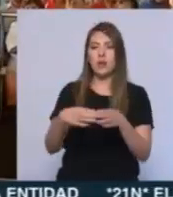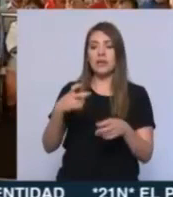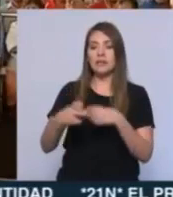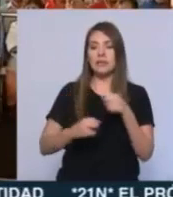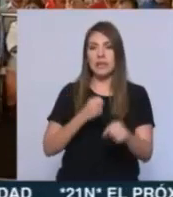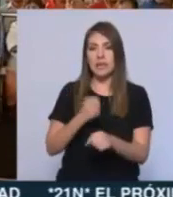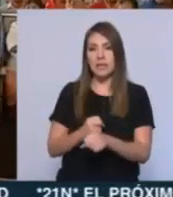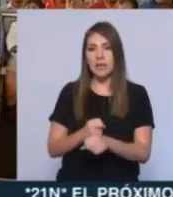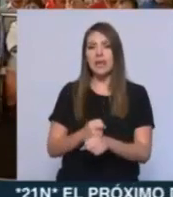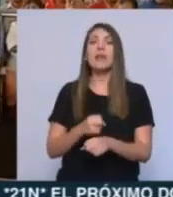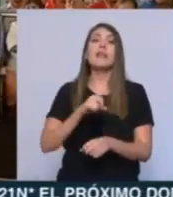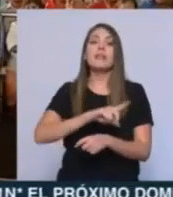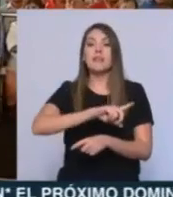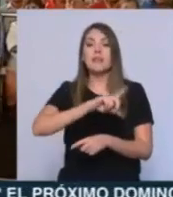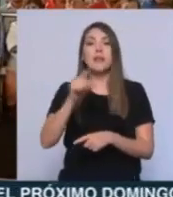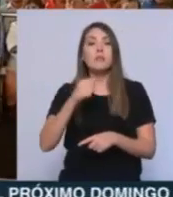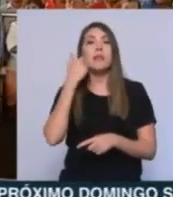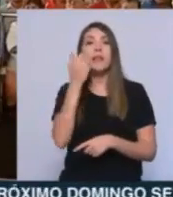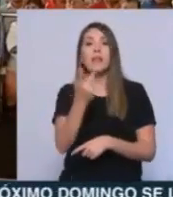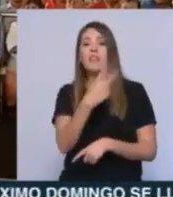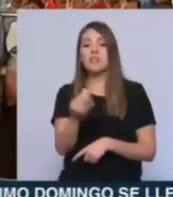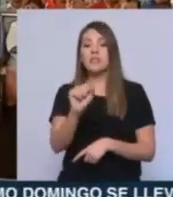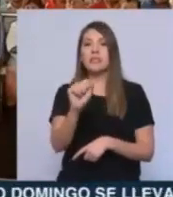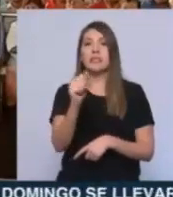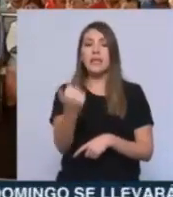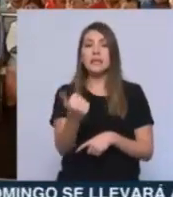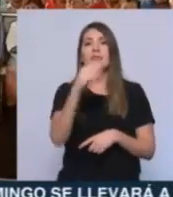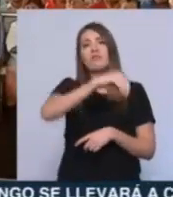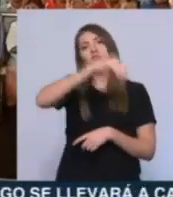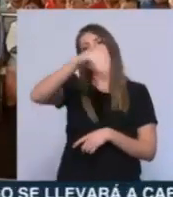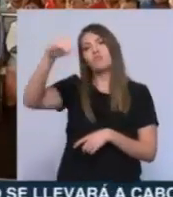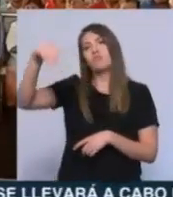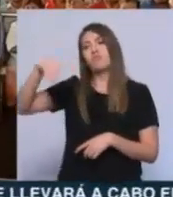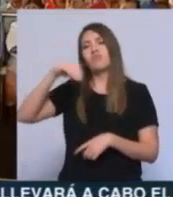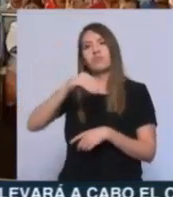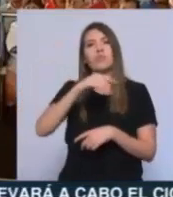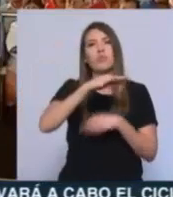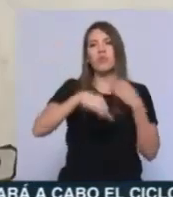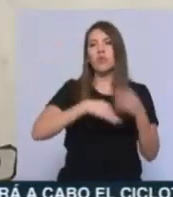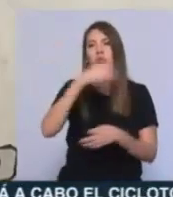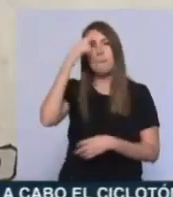etapa, debido a que se pretende sean 266 en todo el territorio mexicano.